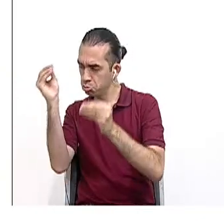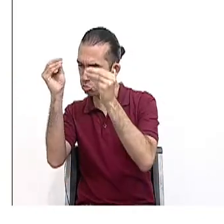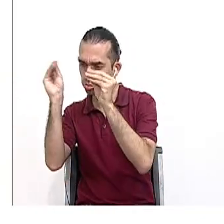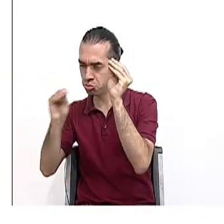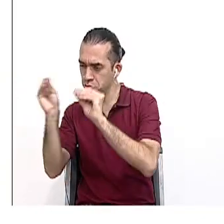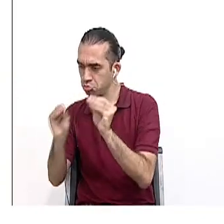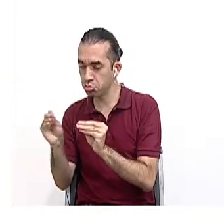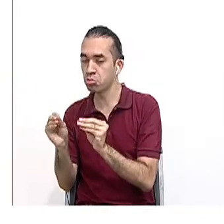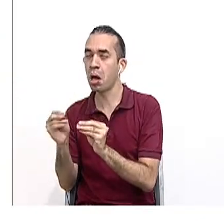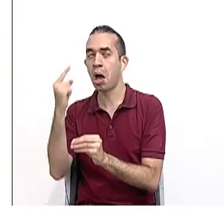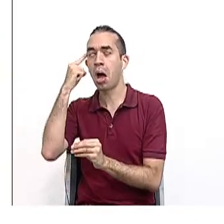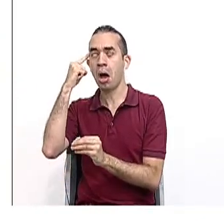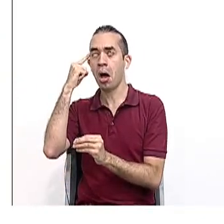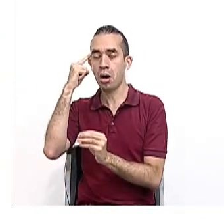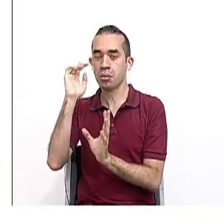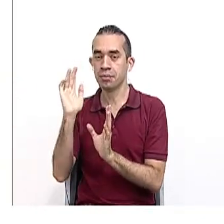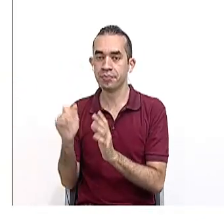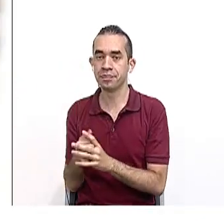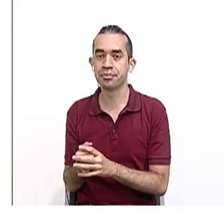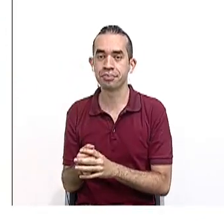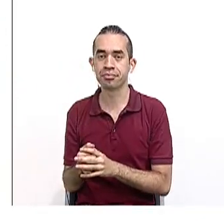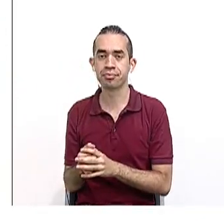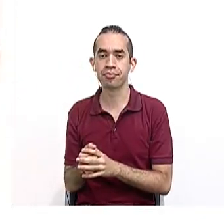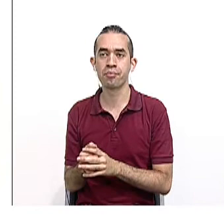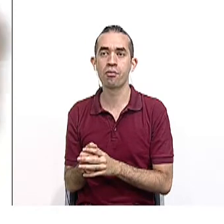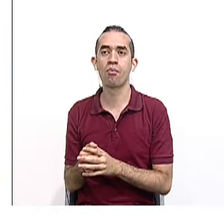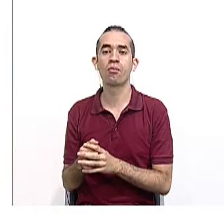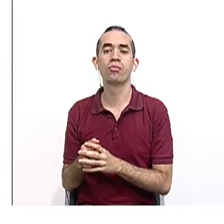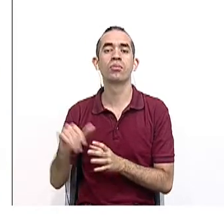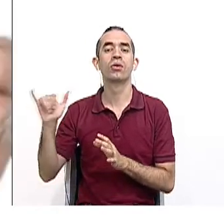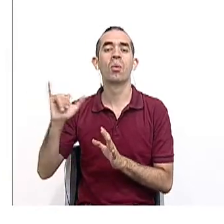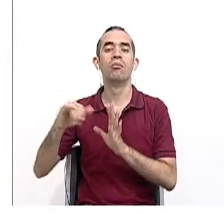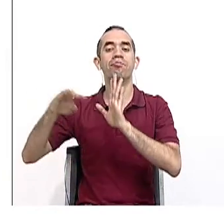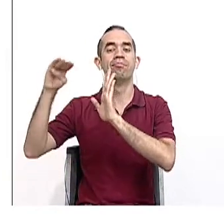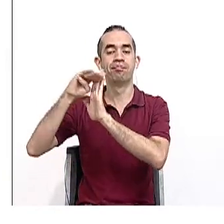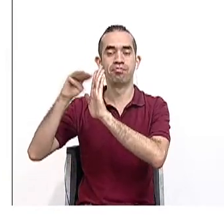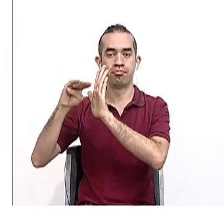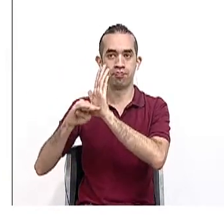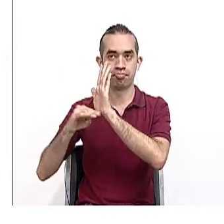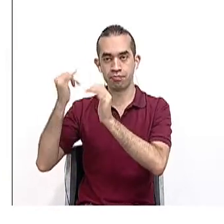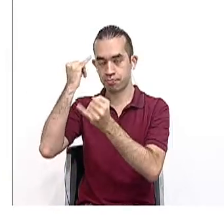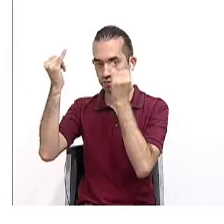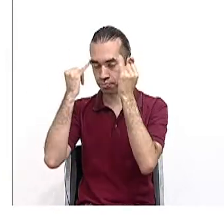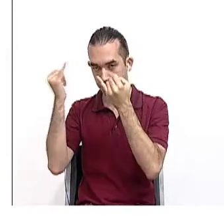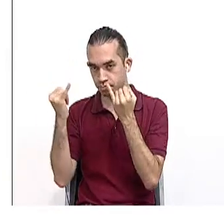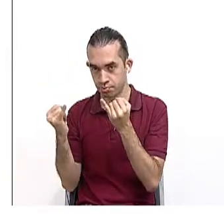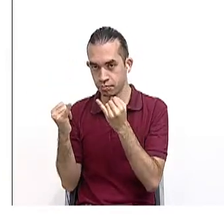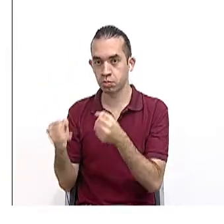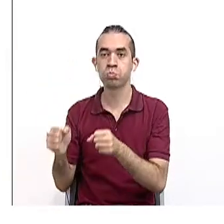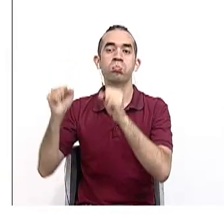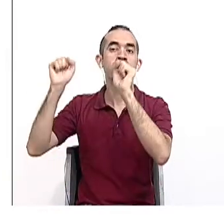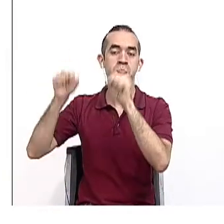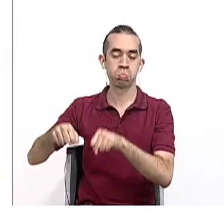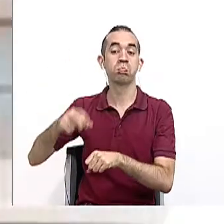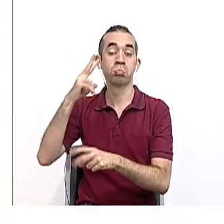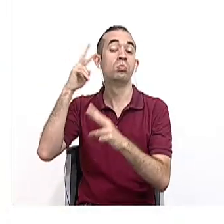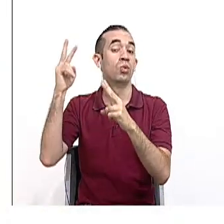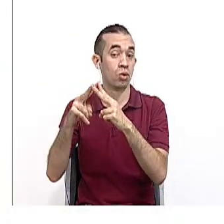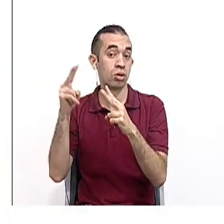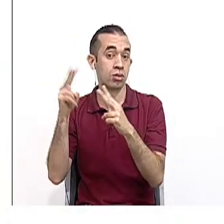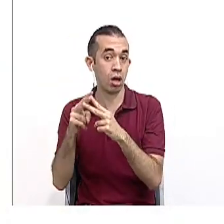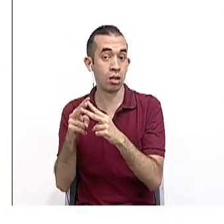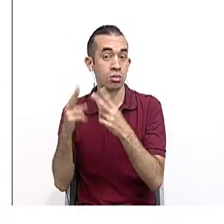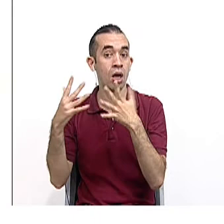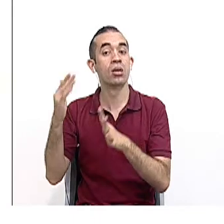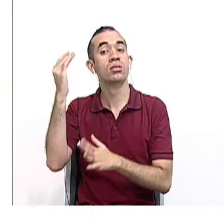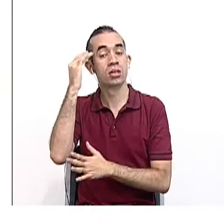dentro del texto, por lo que se hace una lista de ideas. Esta lista de ideas me permite conocer lo que sé o